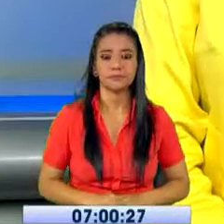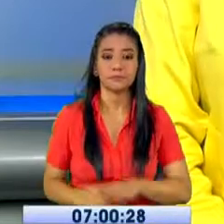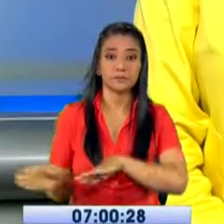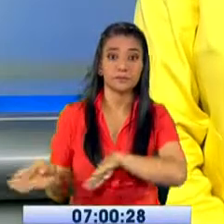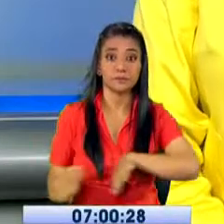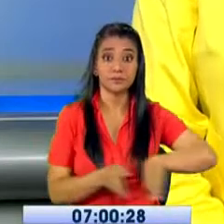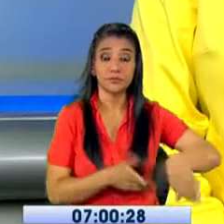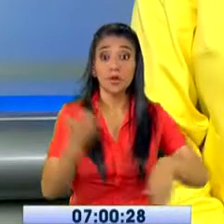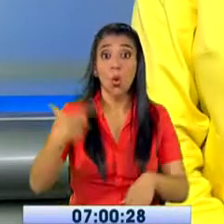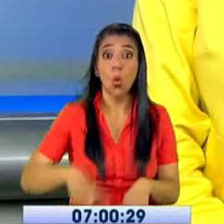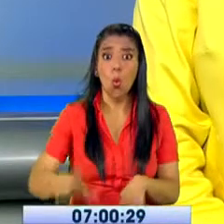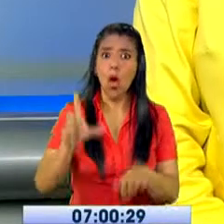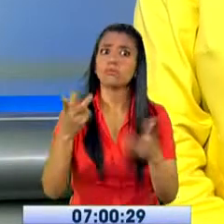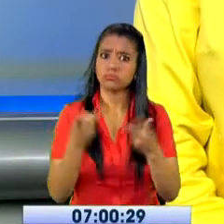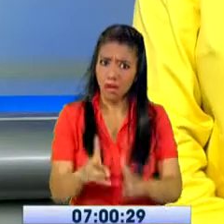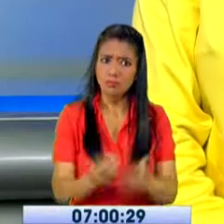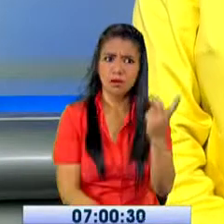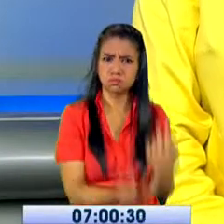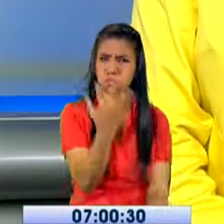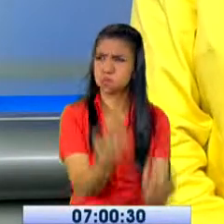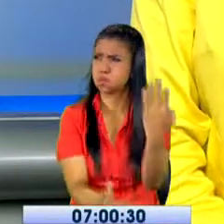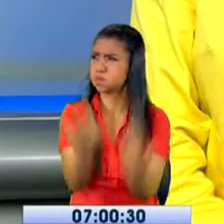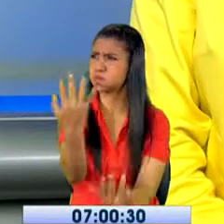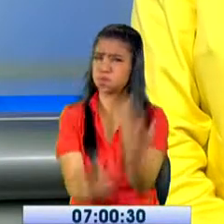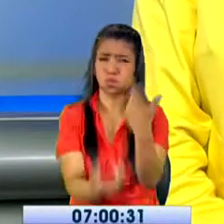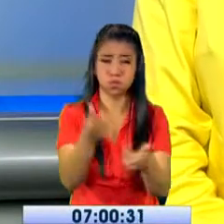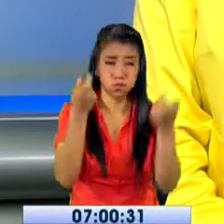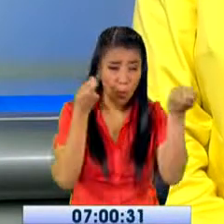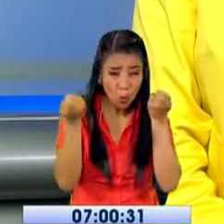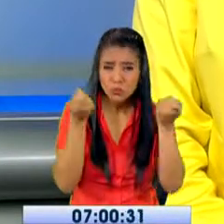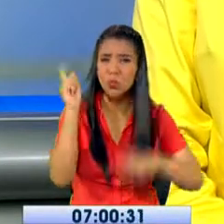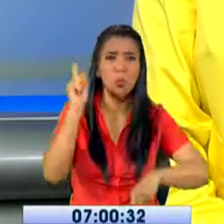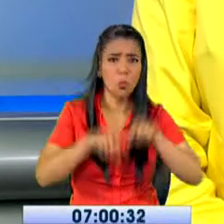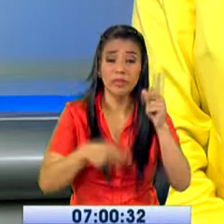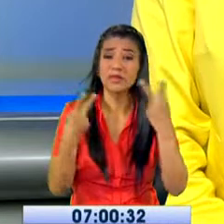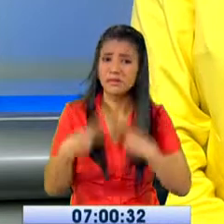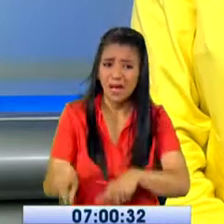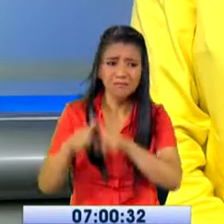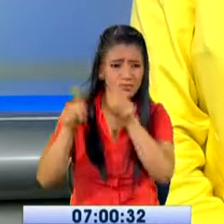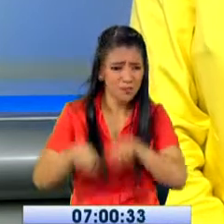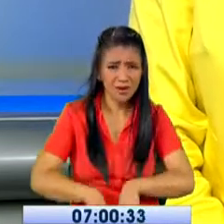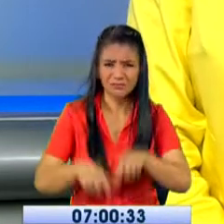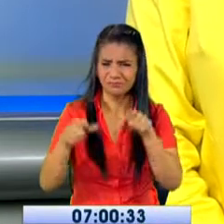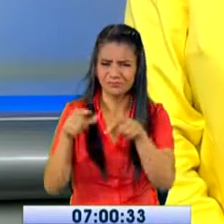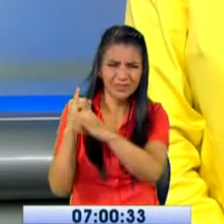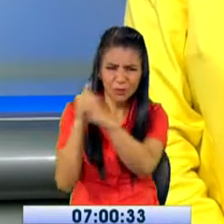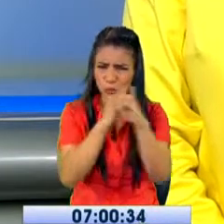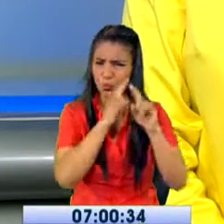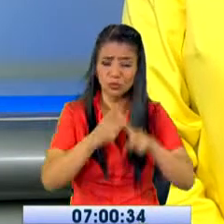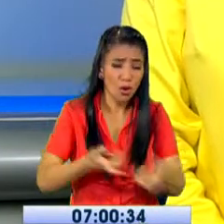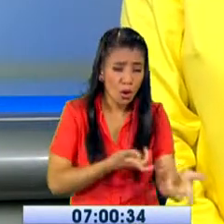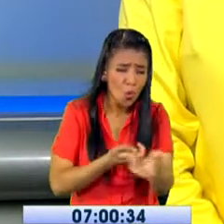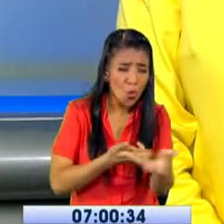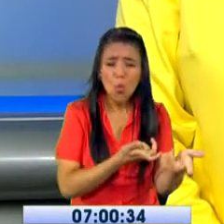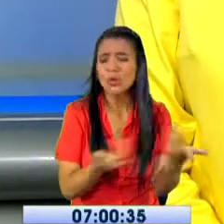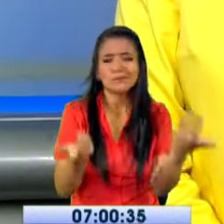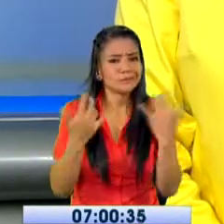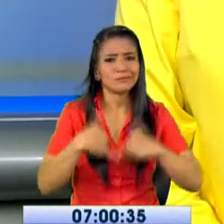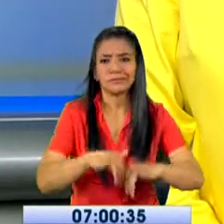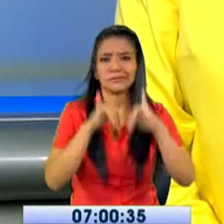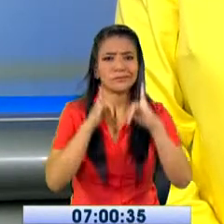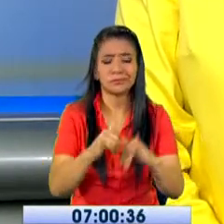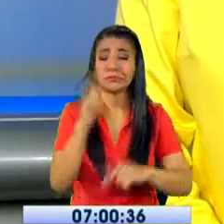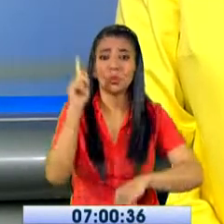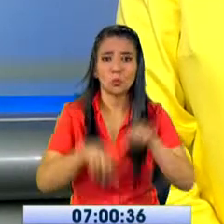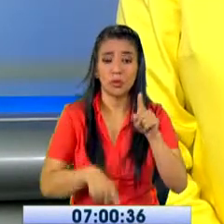Los incendios en Loja no pueden ser controlados, amigos televidentes. Esto pese al esfuerzo de todos los organismos de socorro. Se espera entonces la ayuda de personal proveniente de